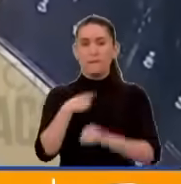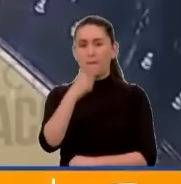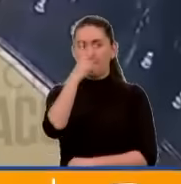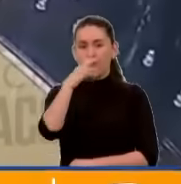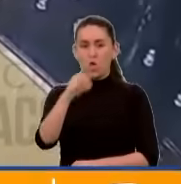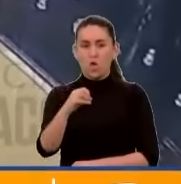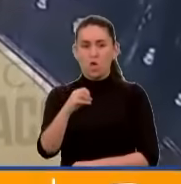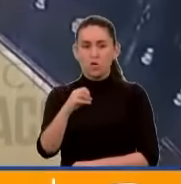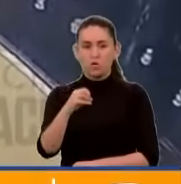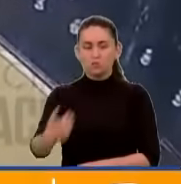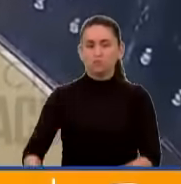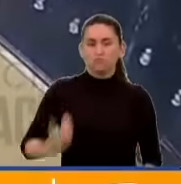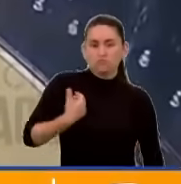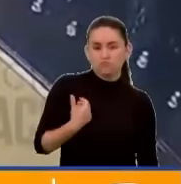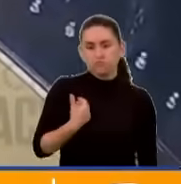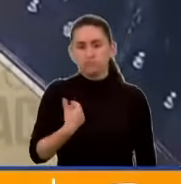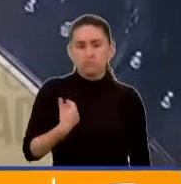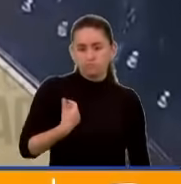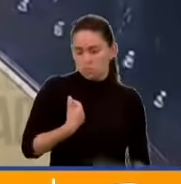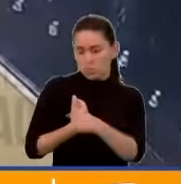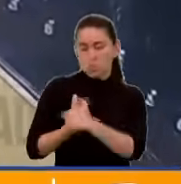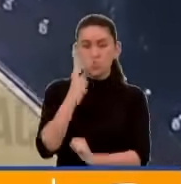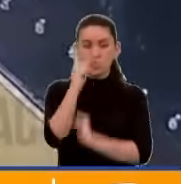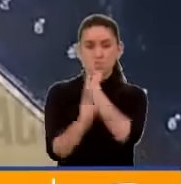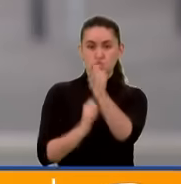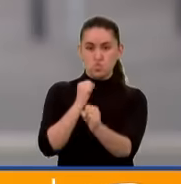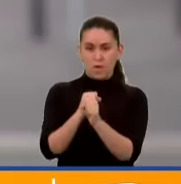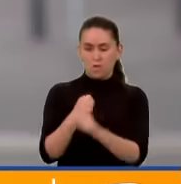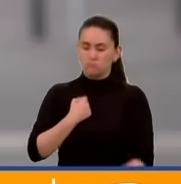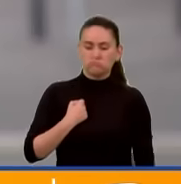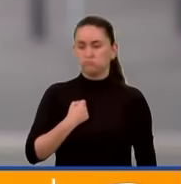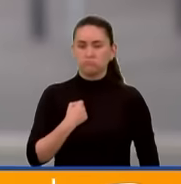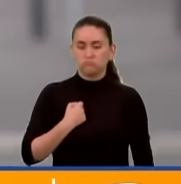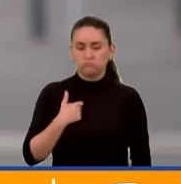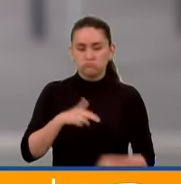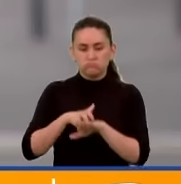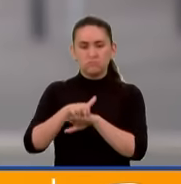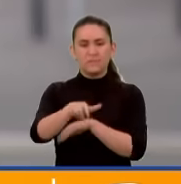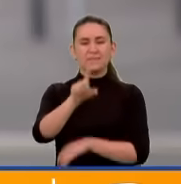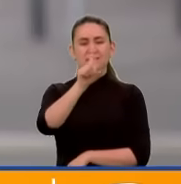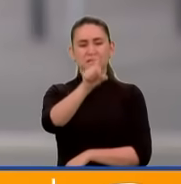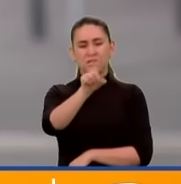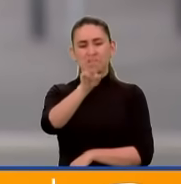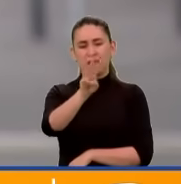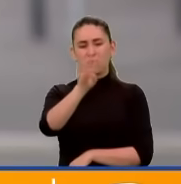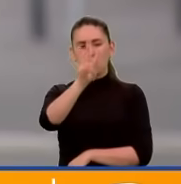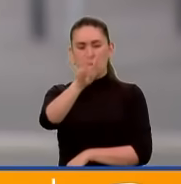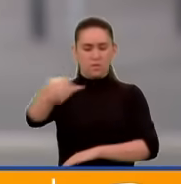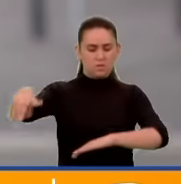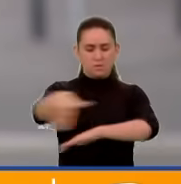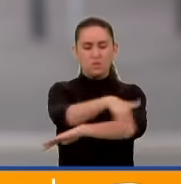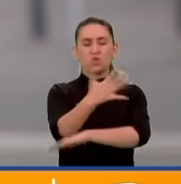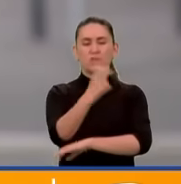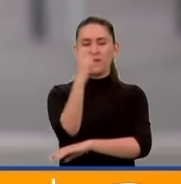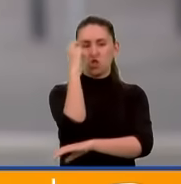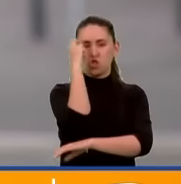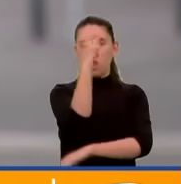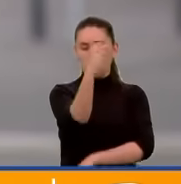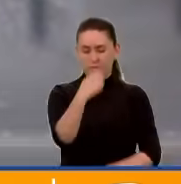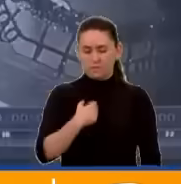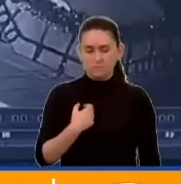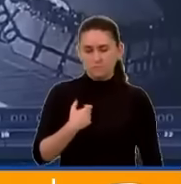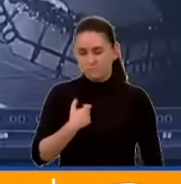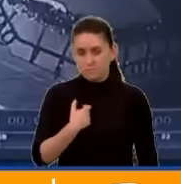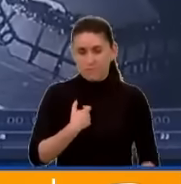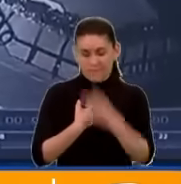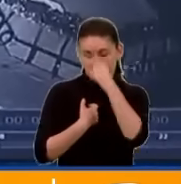un menor de edad de un año, sale con rumbo hacia la calle 134 en la autopista norte para entregarle su hijo